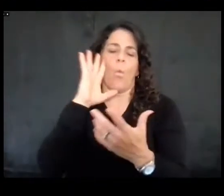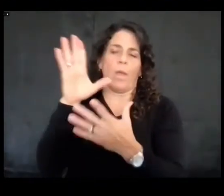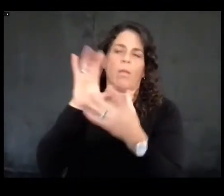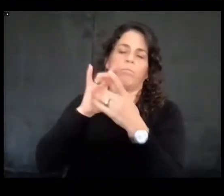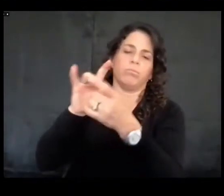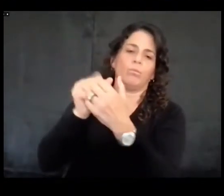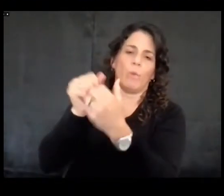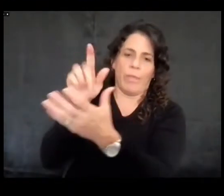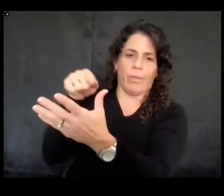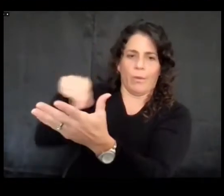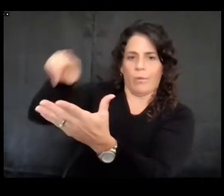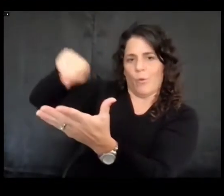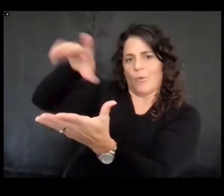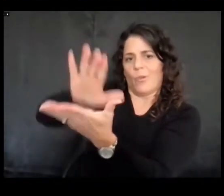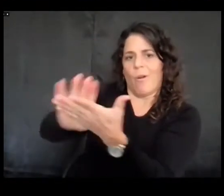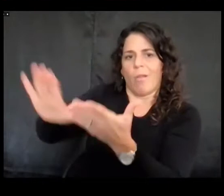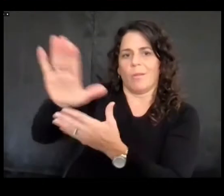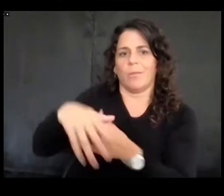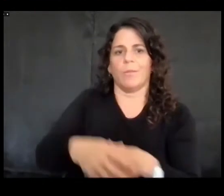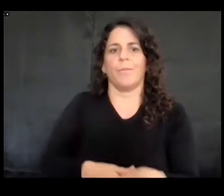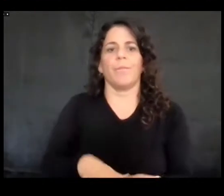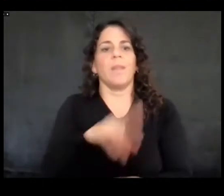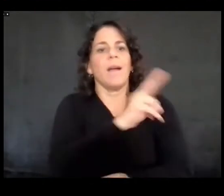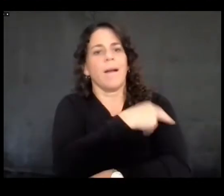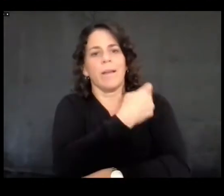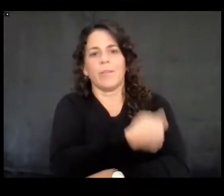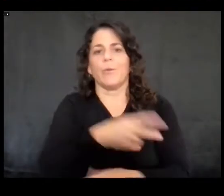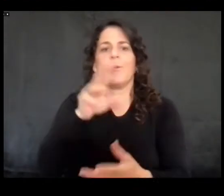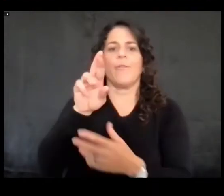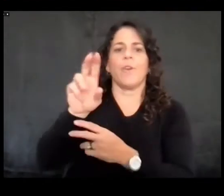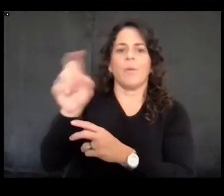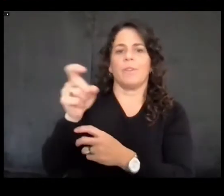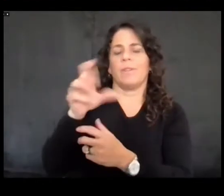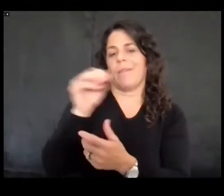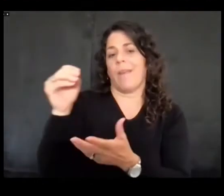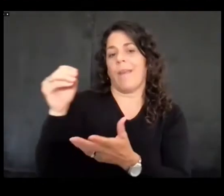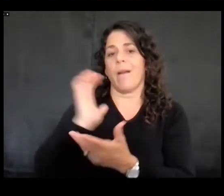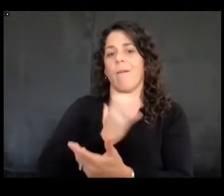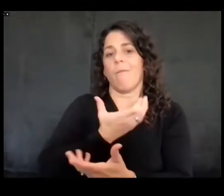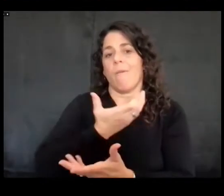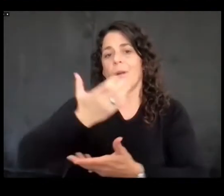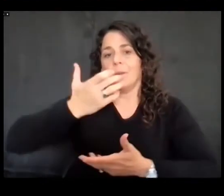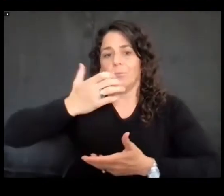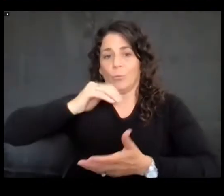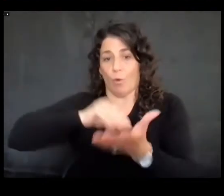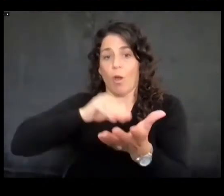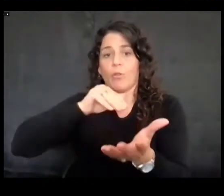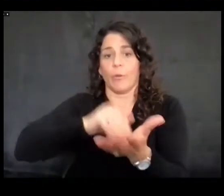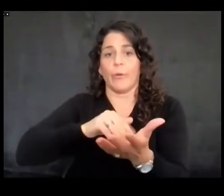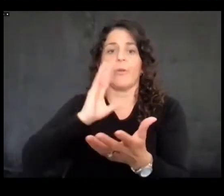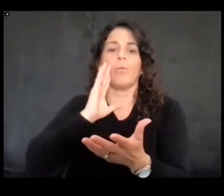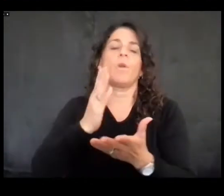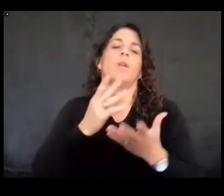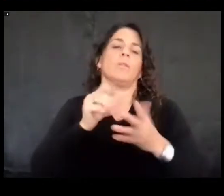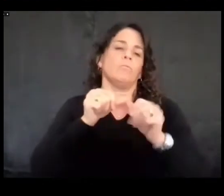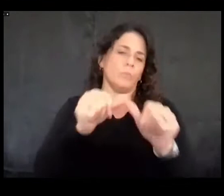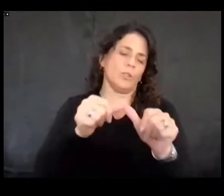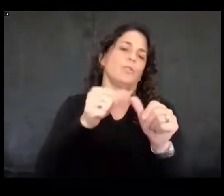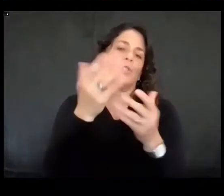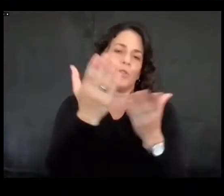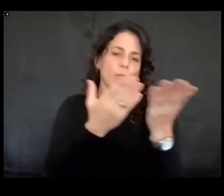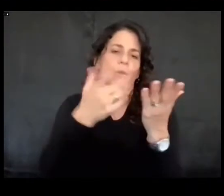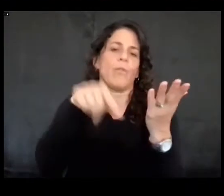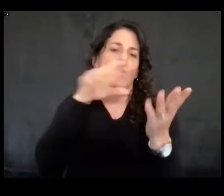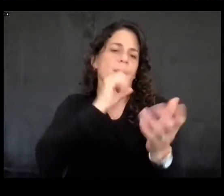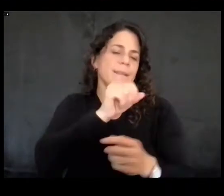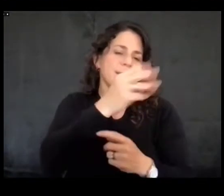los hospitales farmacias y los cuidadores de primeros auxilios van a continuar sirviendo de